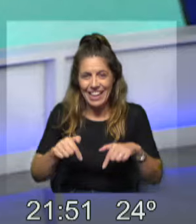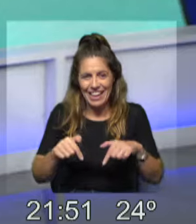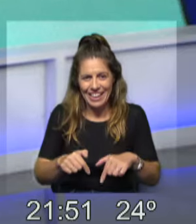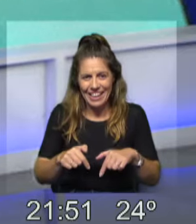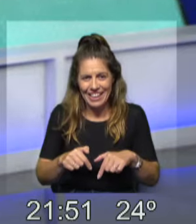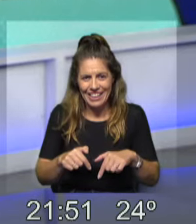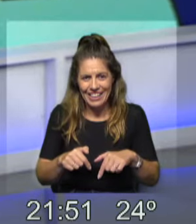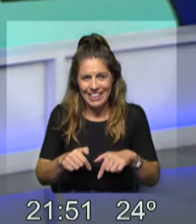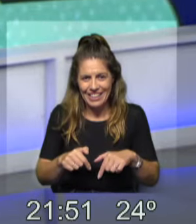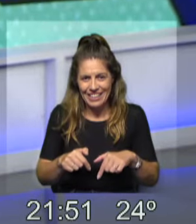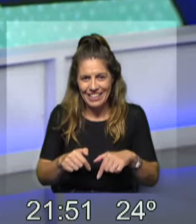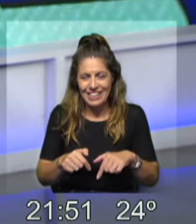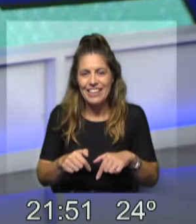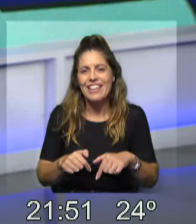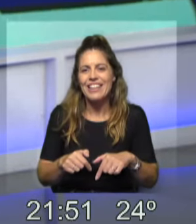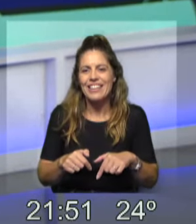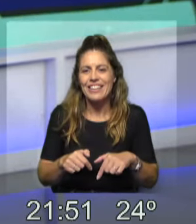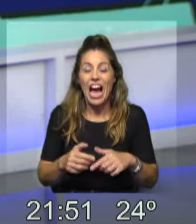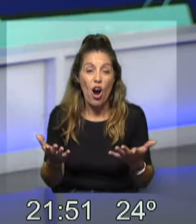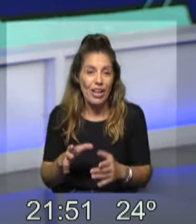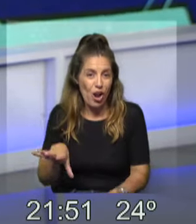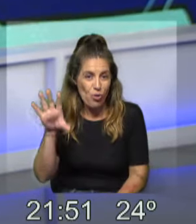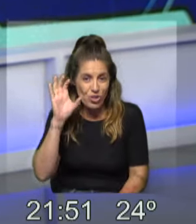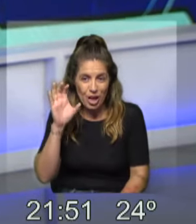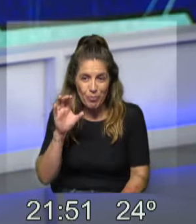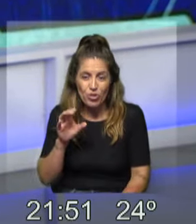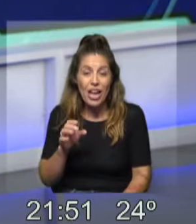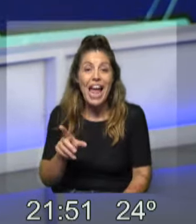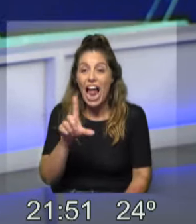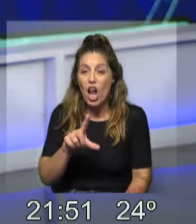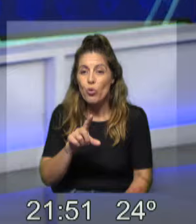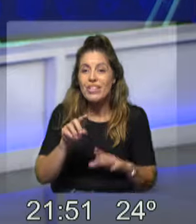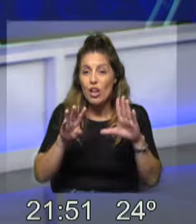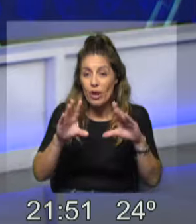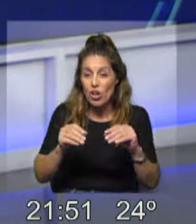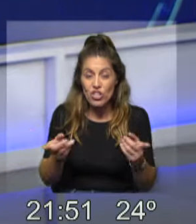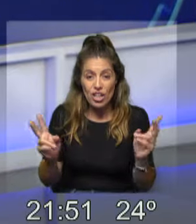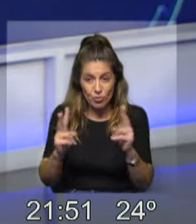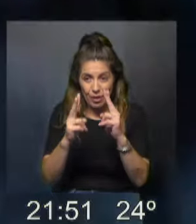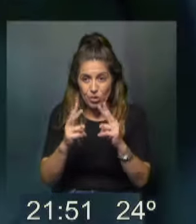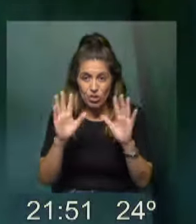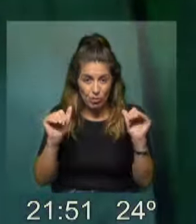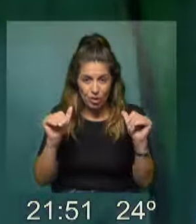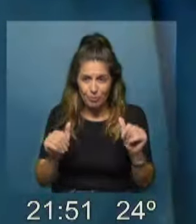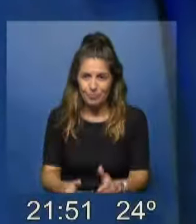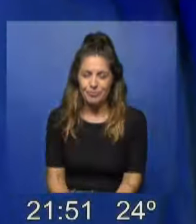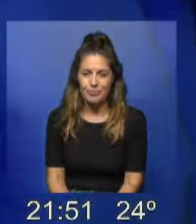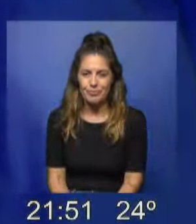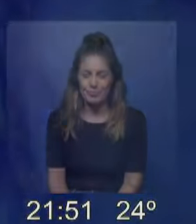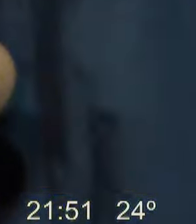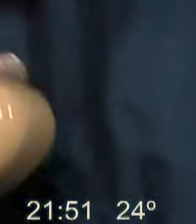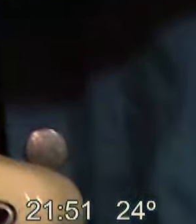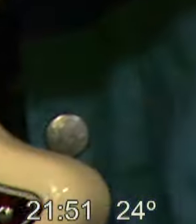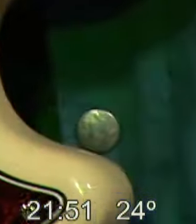que forma parte de Otra Gente, y escuchamos. Nosotros nos vamos y el lunes a las 21 nos volvemos a ver. Chau, chau. Chau.